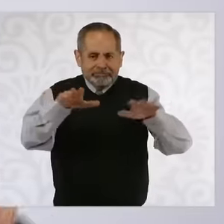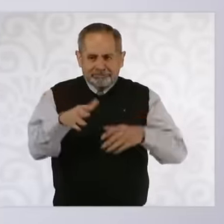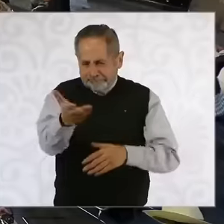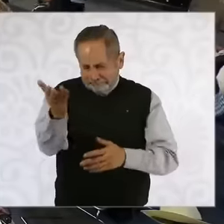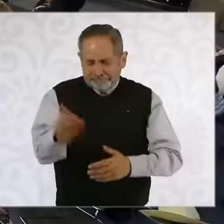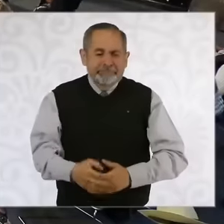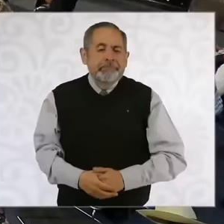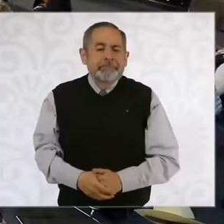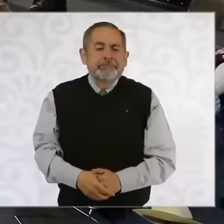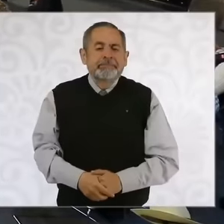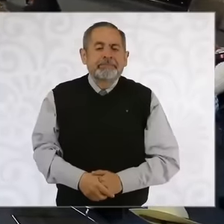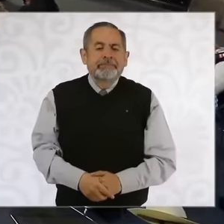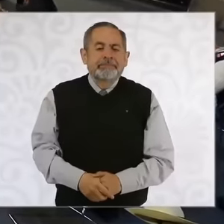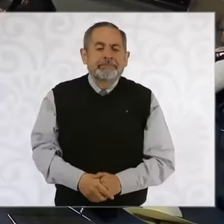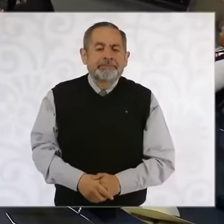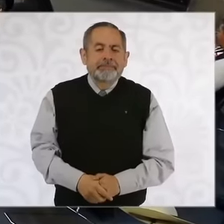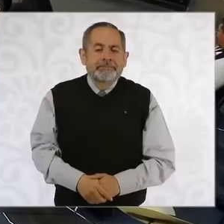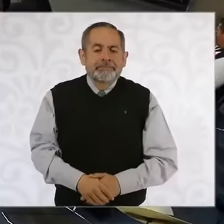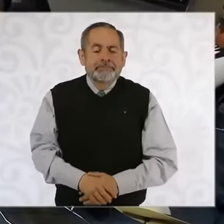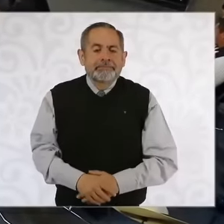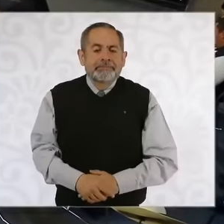Adelante.